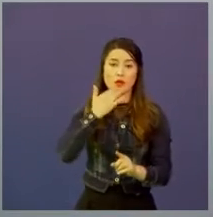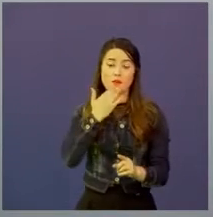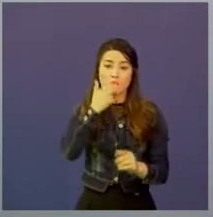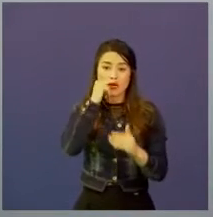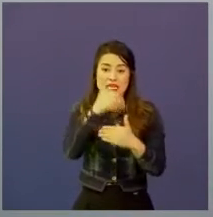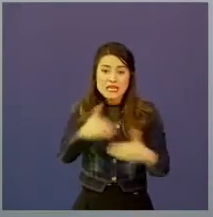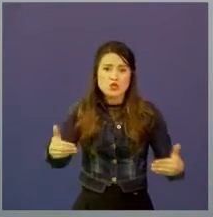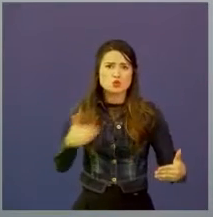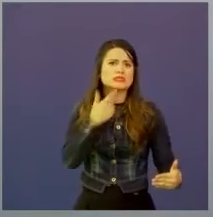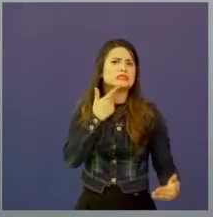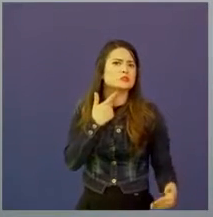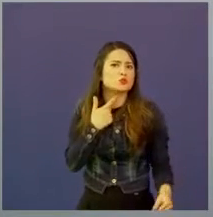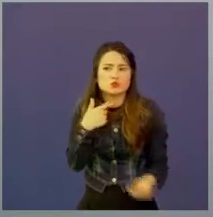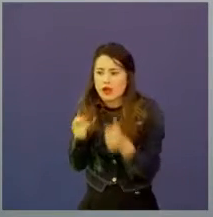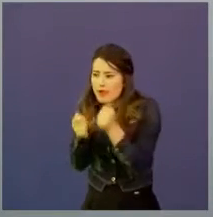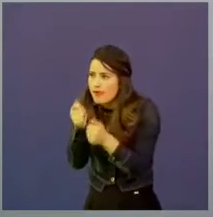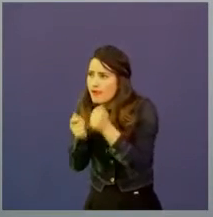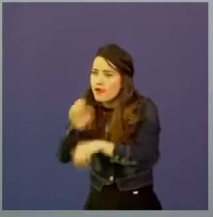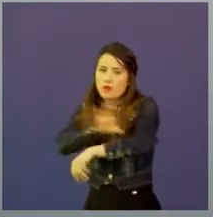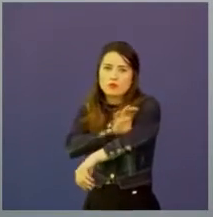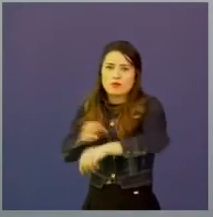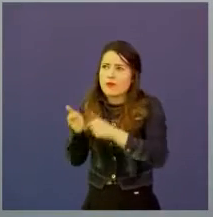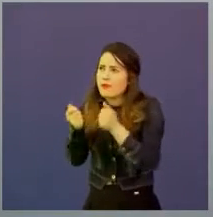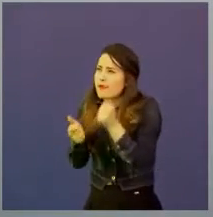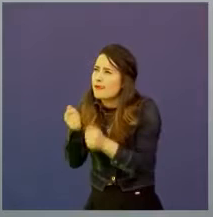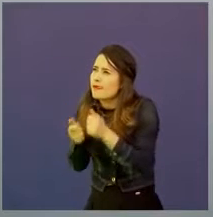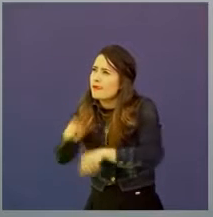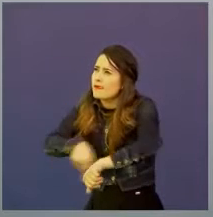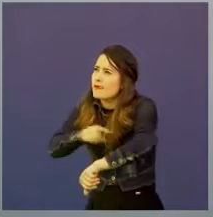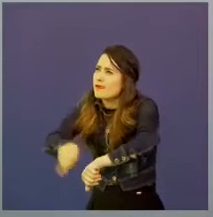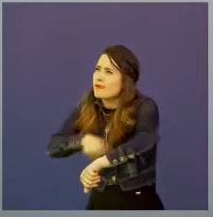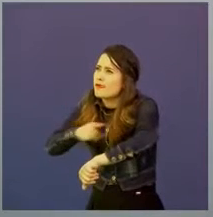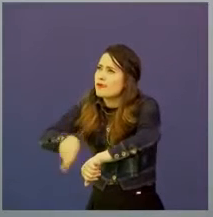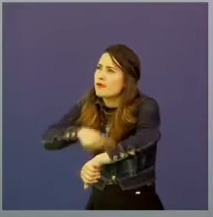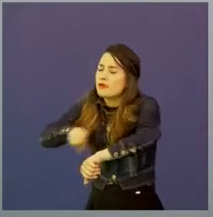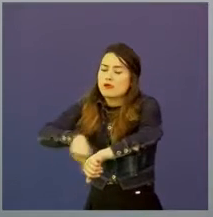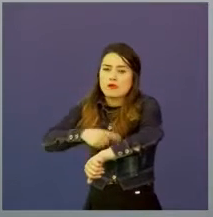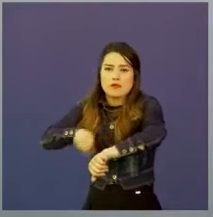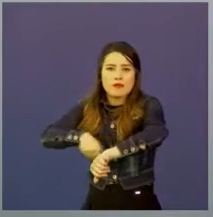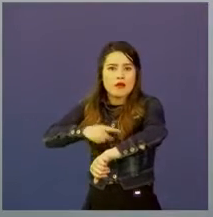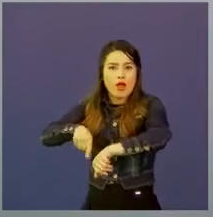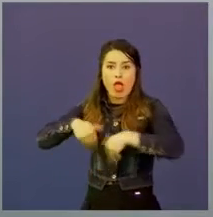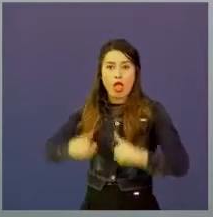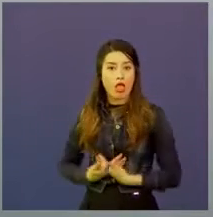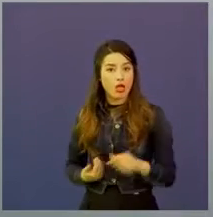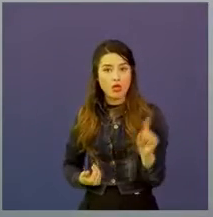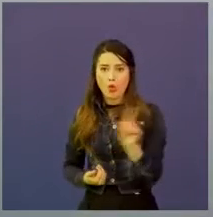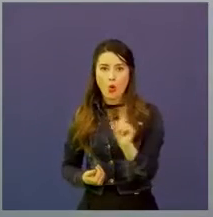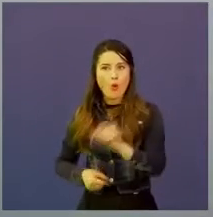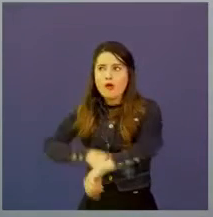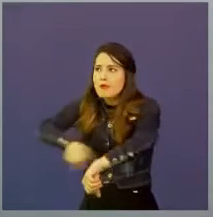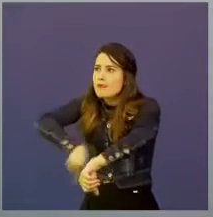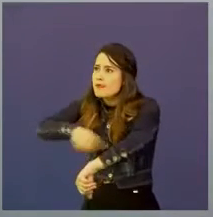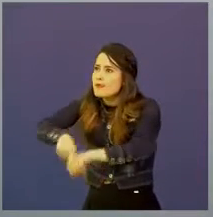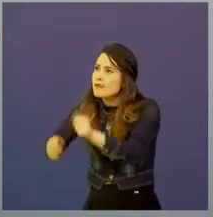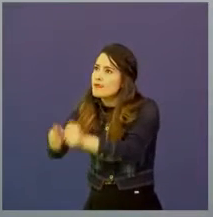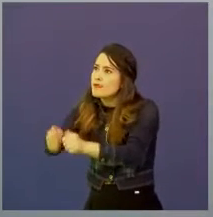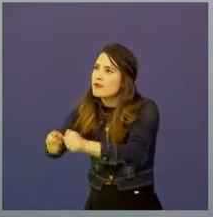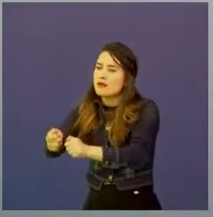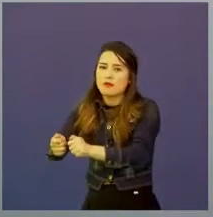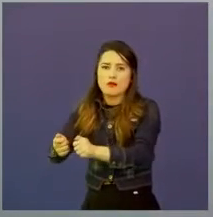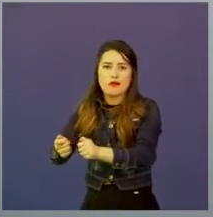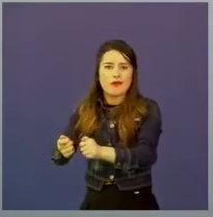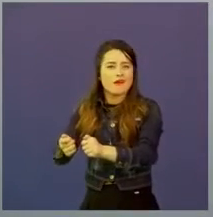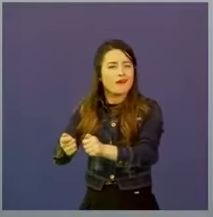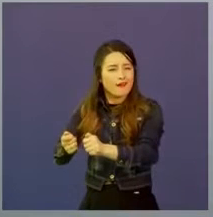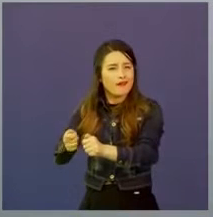horas videojuegos y no se cansa, yo los invito a reflexionar, ¿por qué no podríamos diseñar juegos que tengan valor